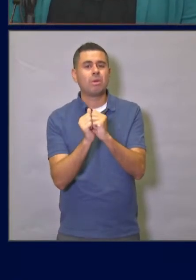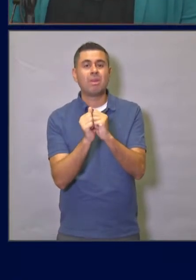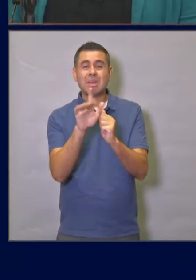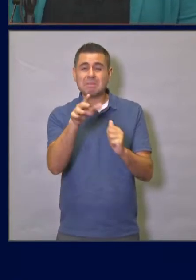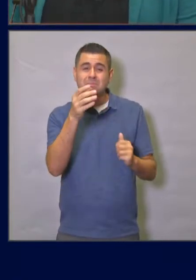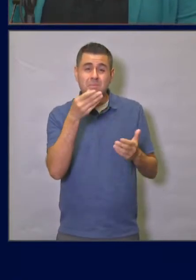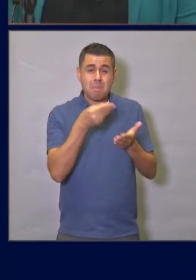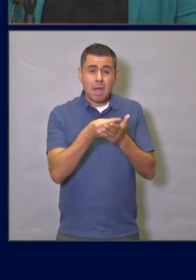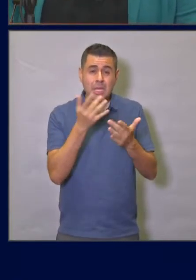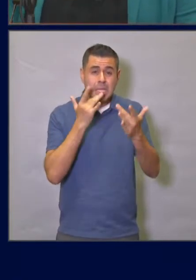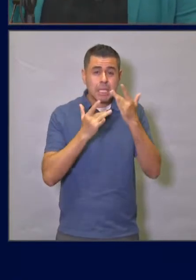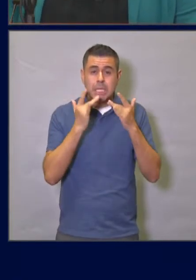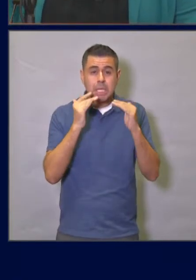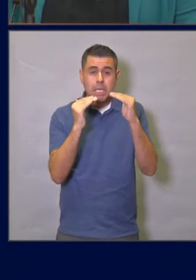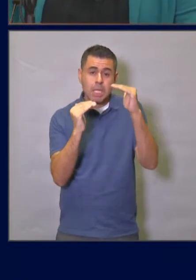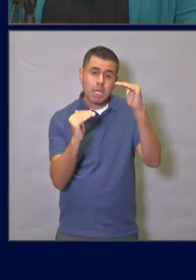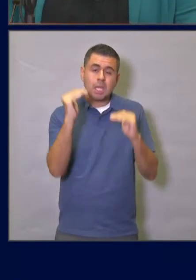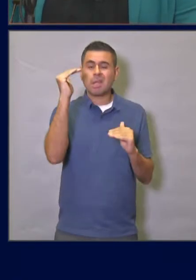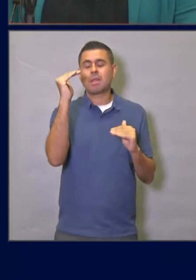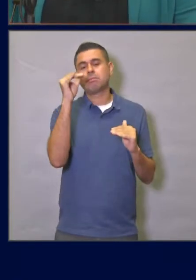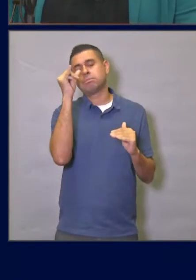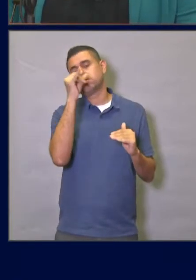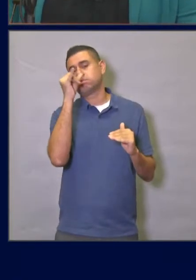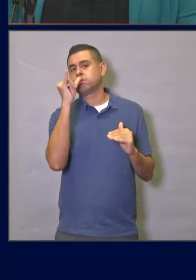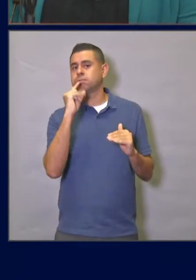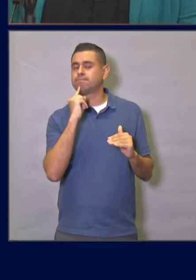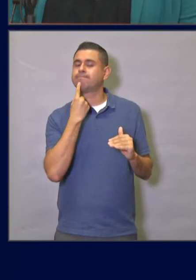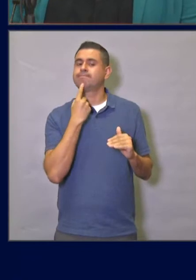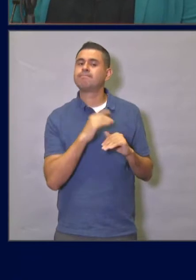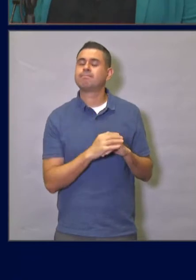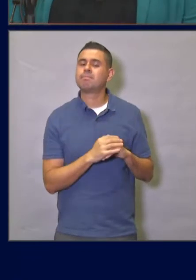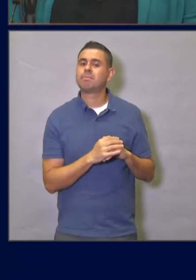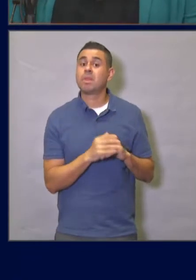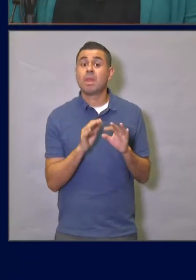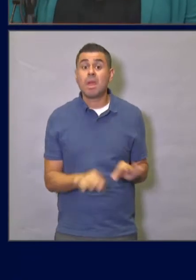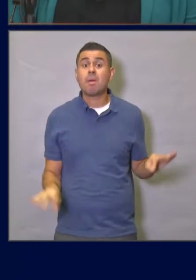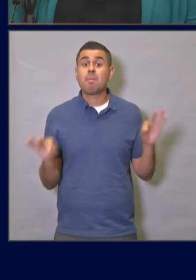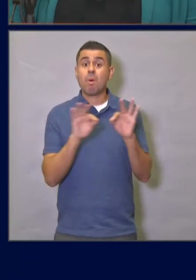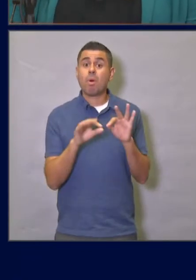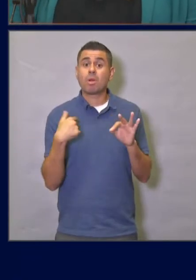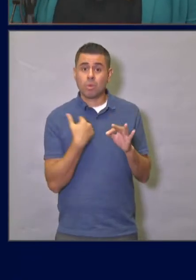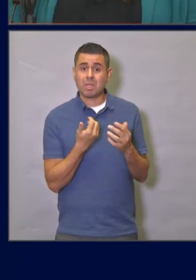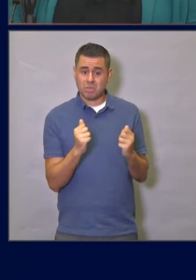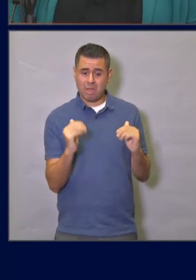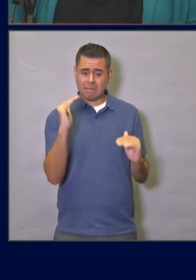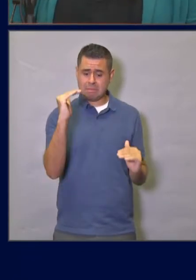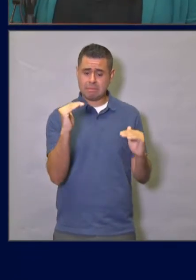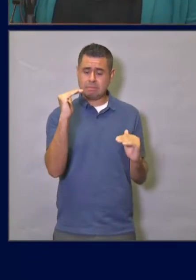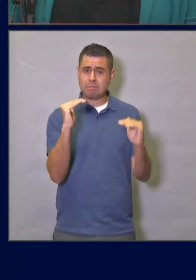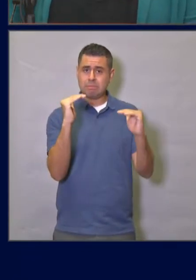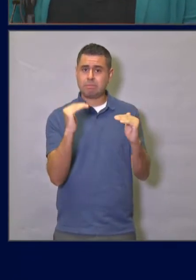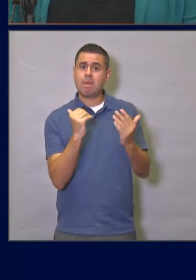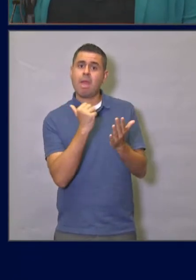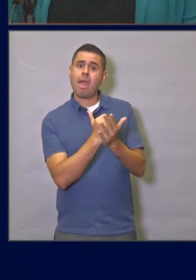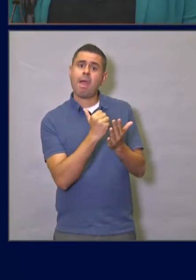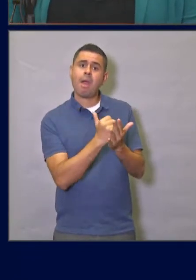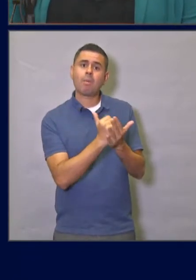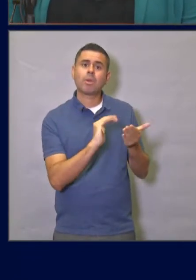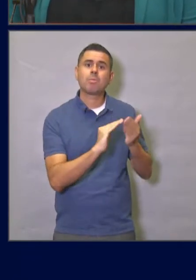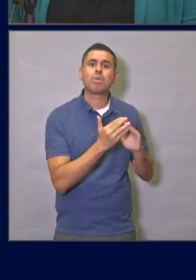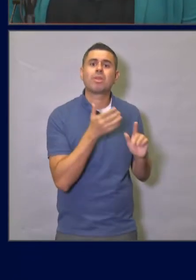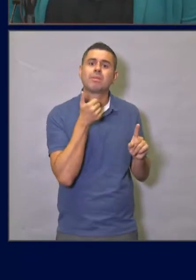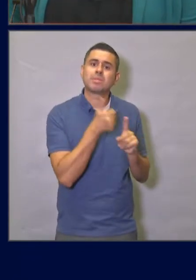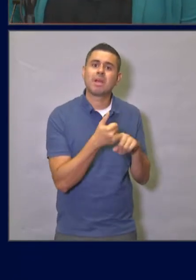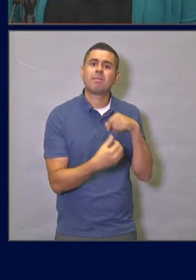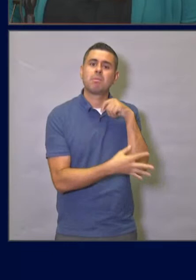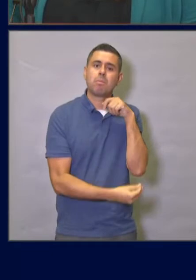desigualdad en la distribución de recursos y oportunidades que son esenciales para garantizar y